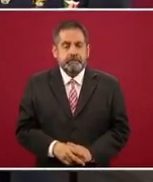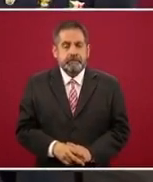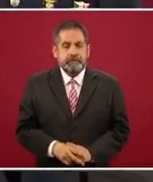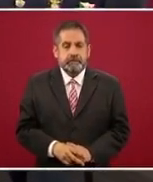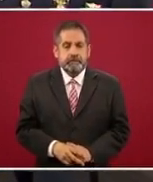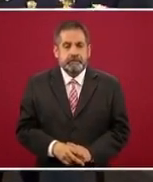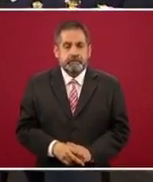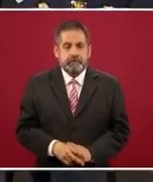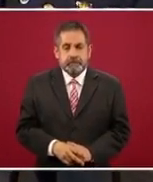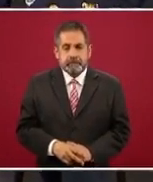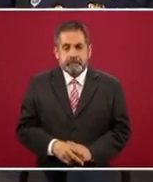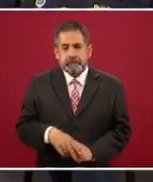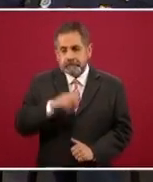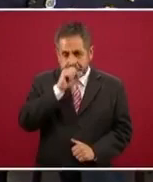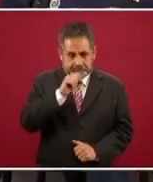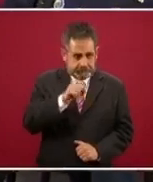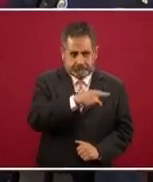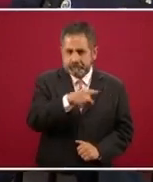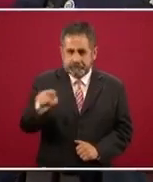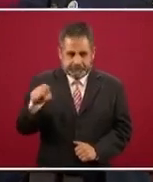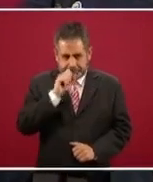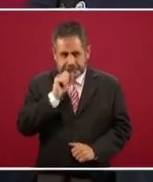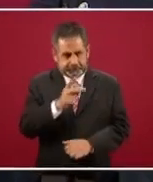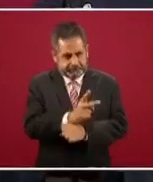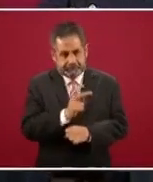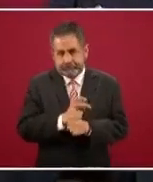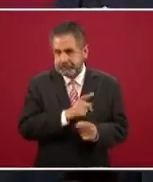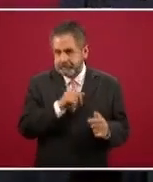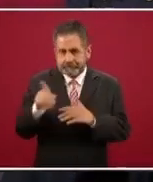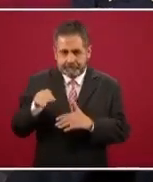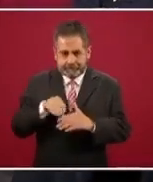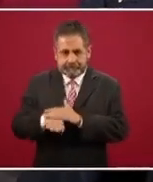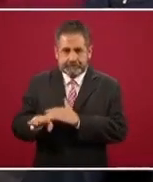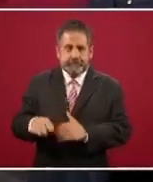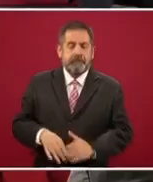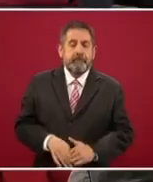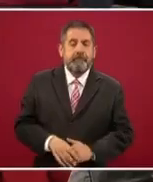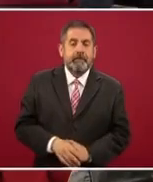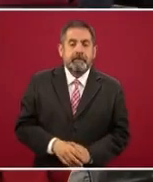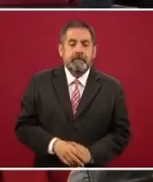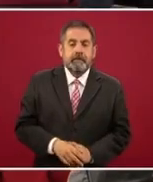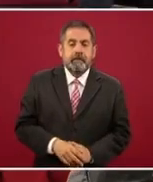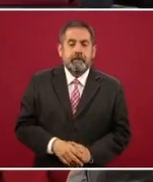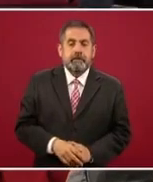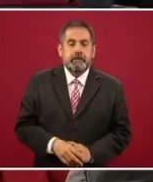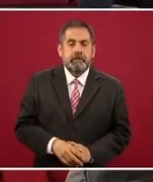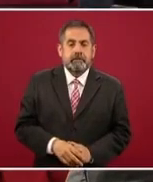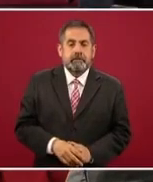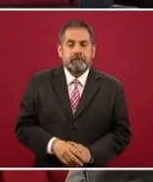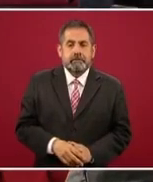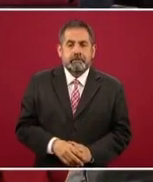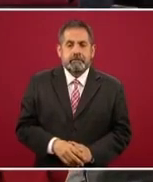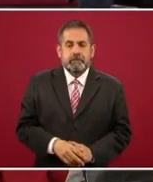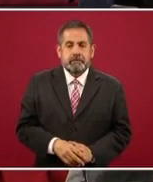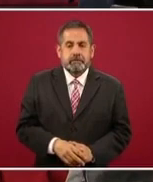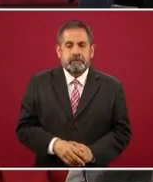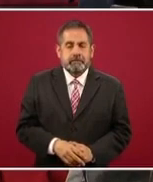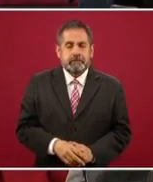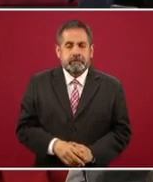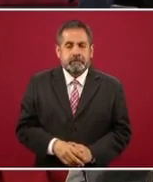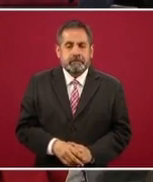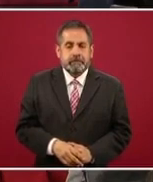Y a ustedes también les voy a invitar. Sí. No, no, no, no, no, no, no,